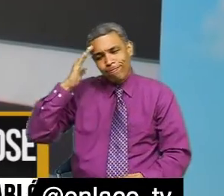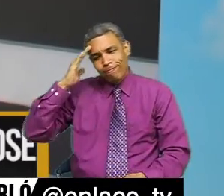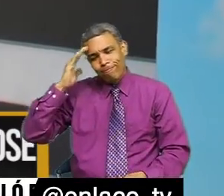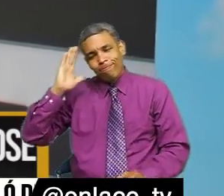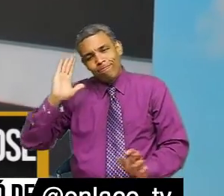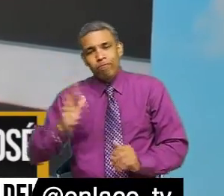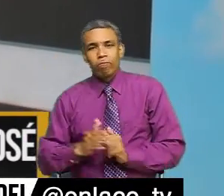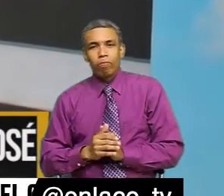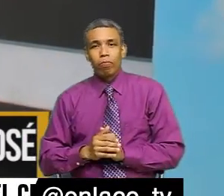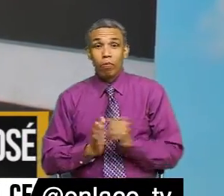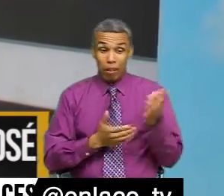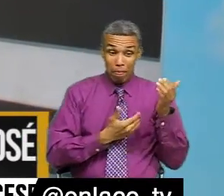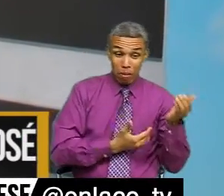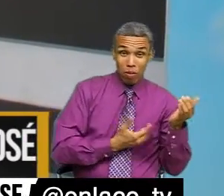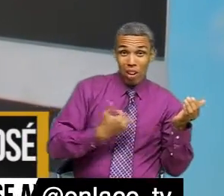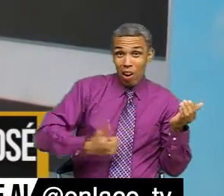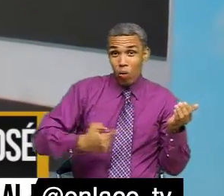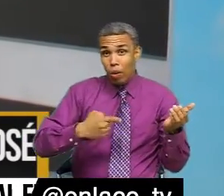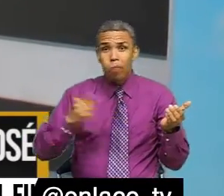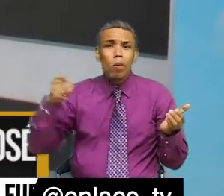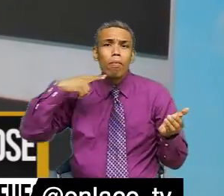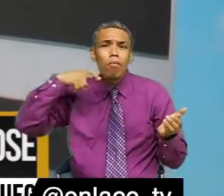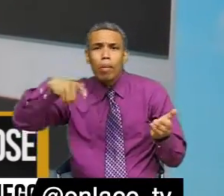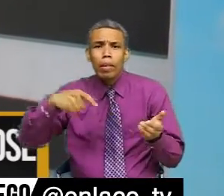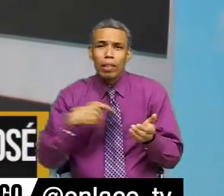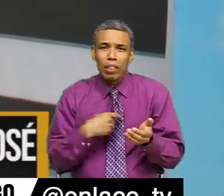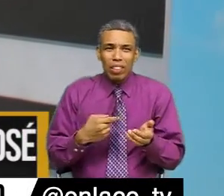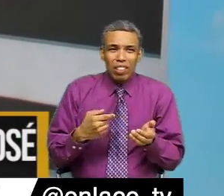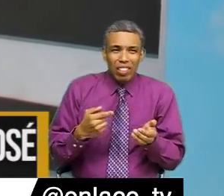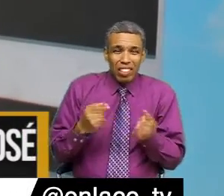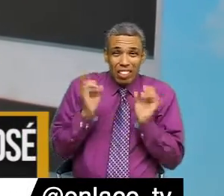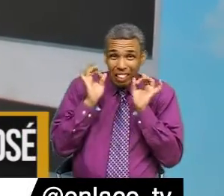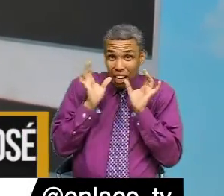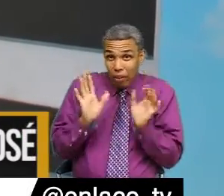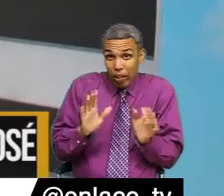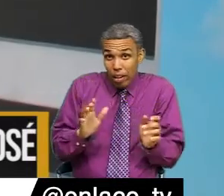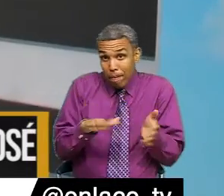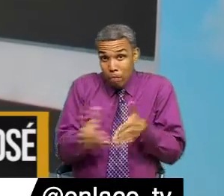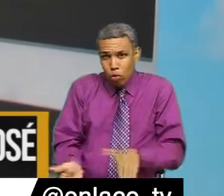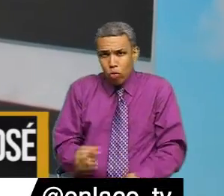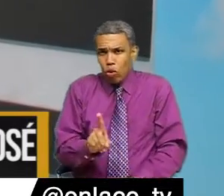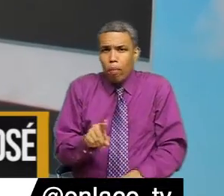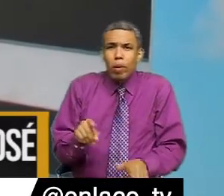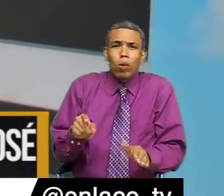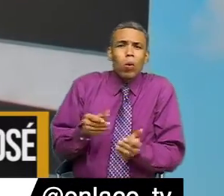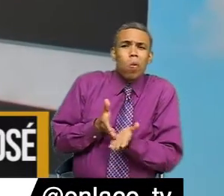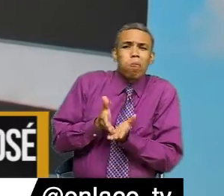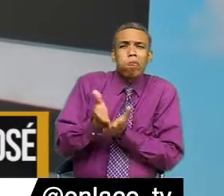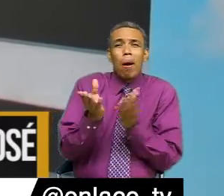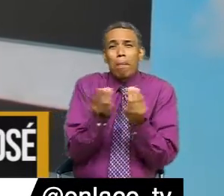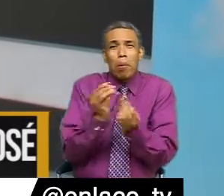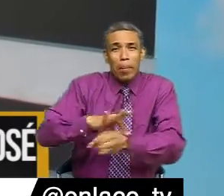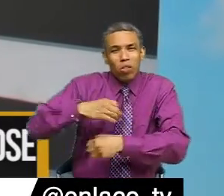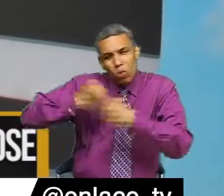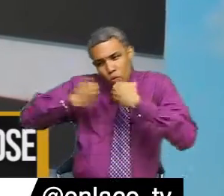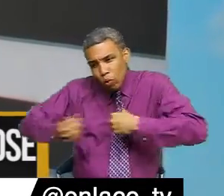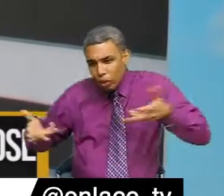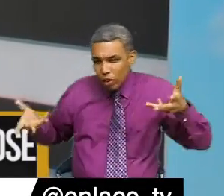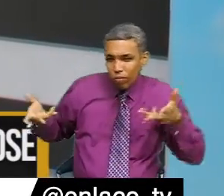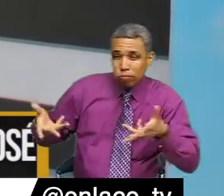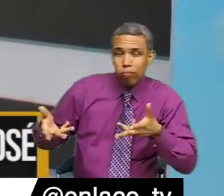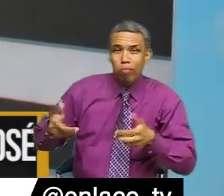el bebé de 2 meses que en este momento lucha por su vida en el Hospital Universitario Ramón González Valencia en la ciudad de Bucaramanga. La invitación